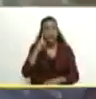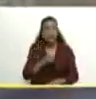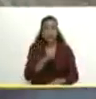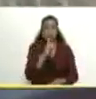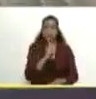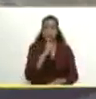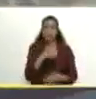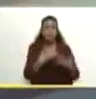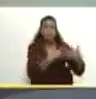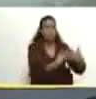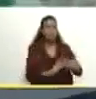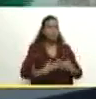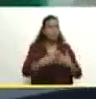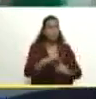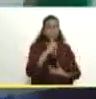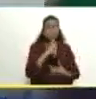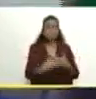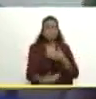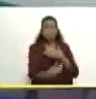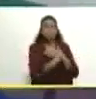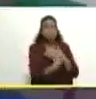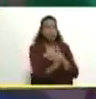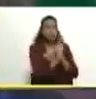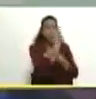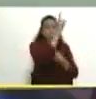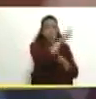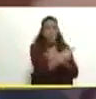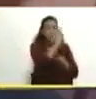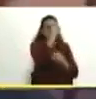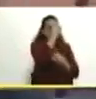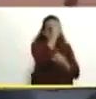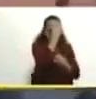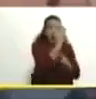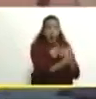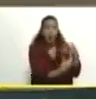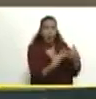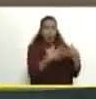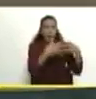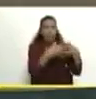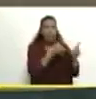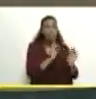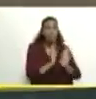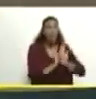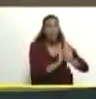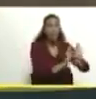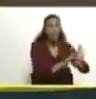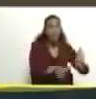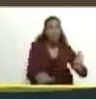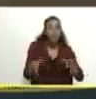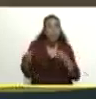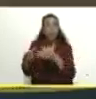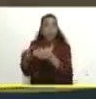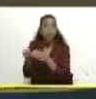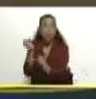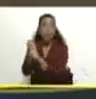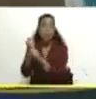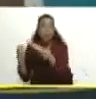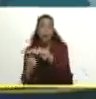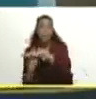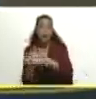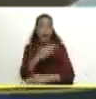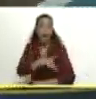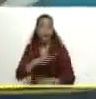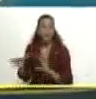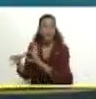imperio norteamericano, presidente, solamente con la fórmula organización popular, estructuras de base,